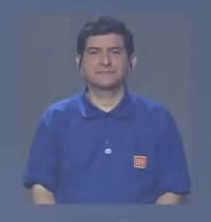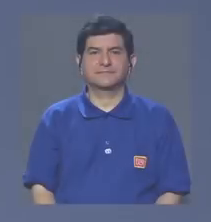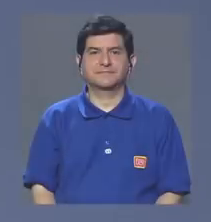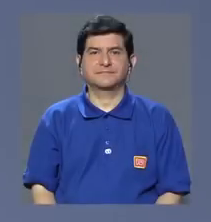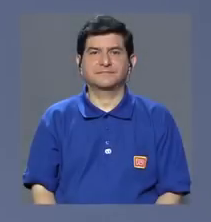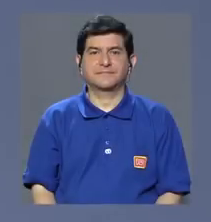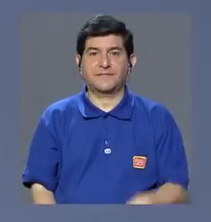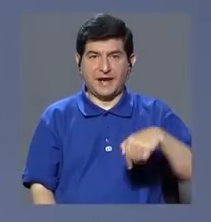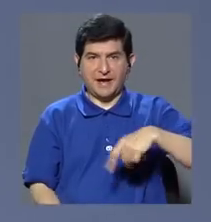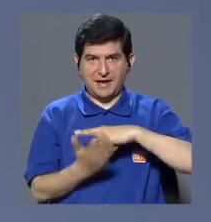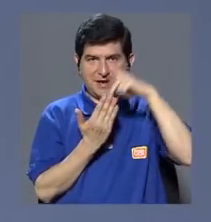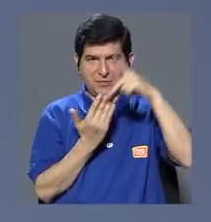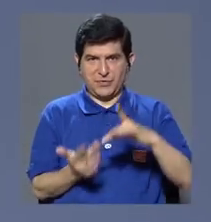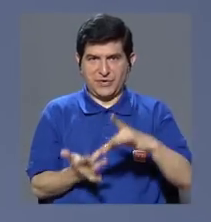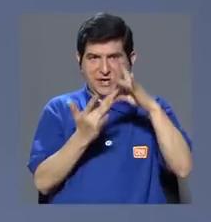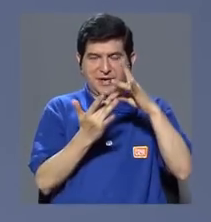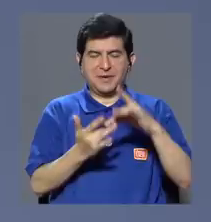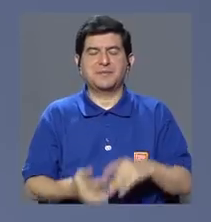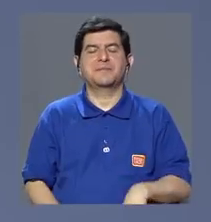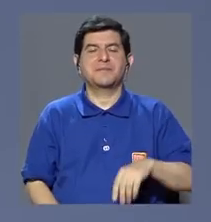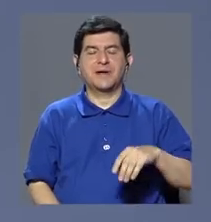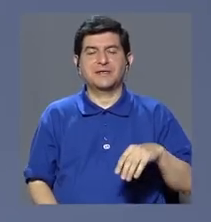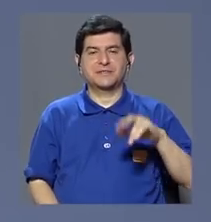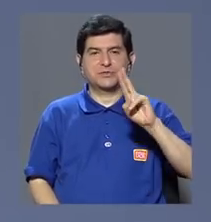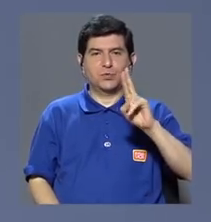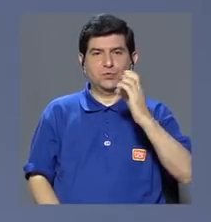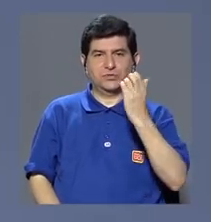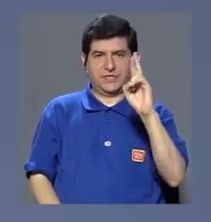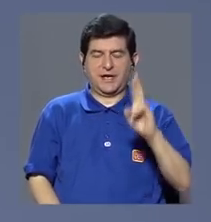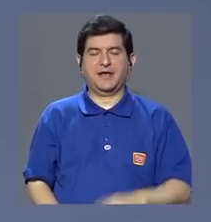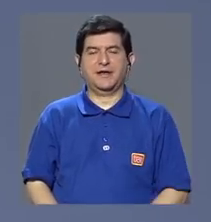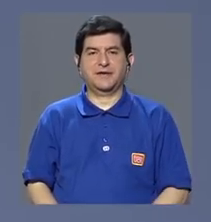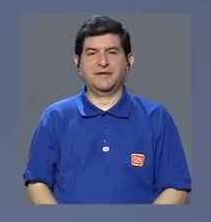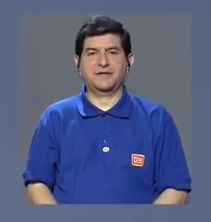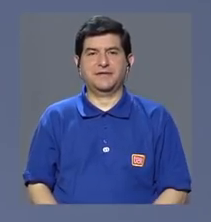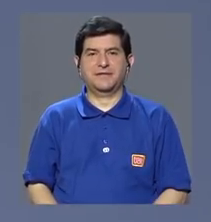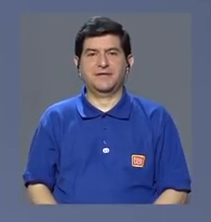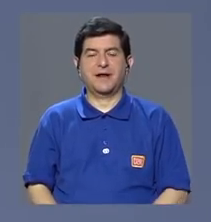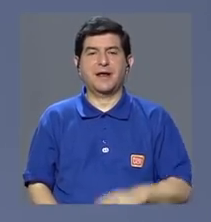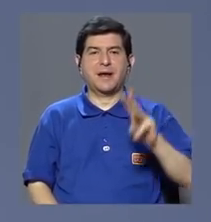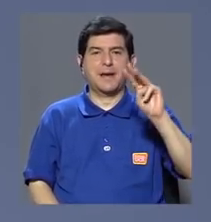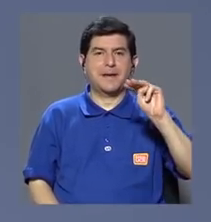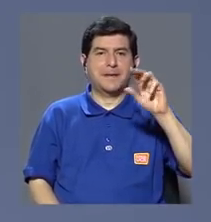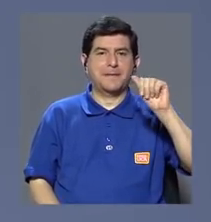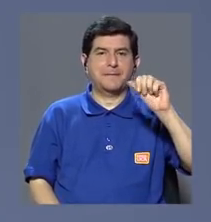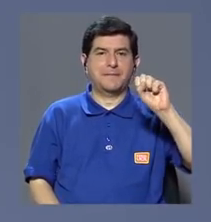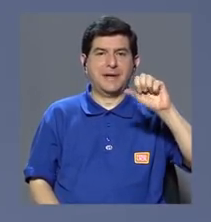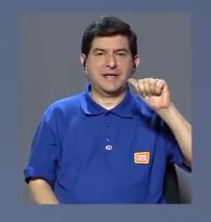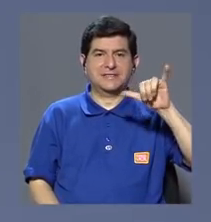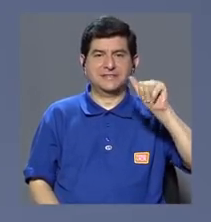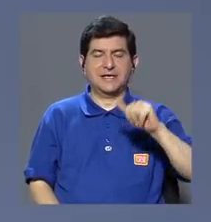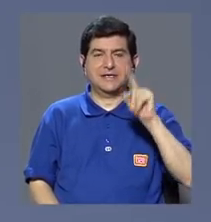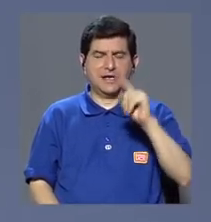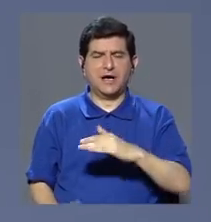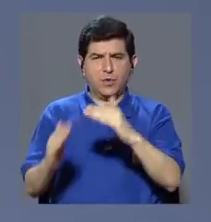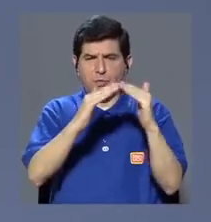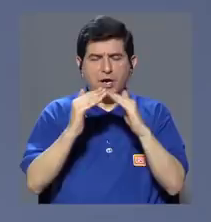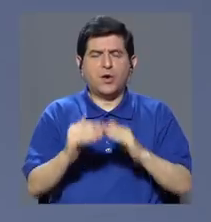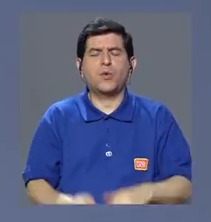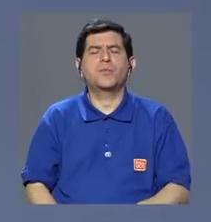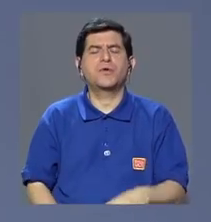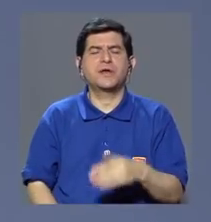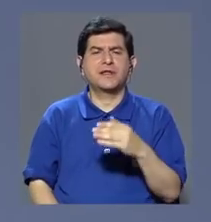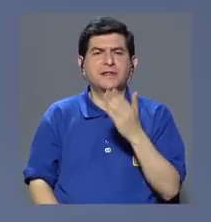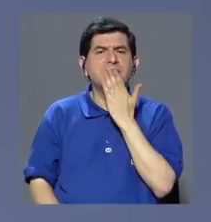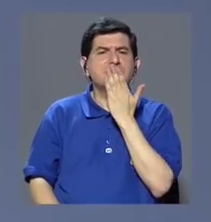estamos en especiales universidad de costa rica en más allá de monimbó una comunidad indígena de más